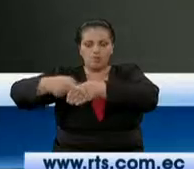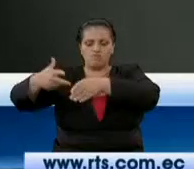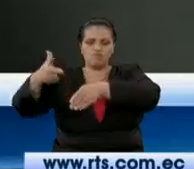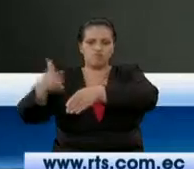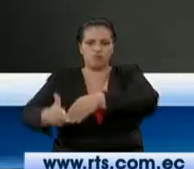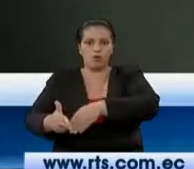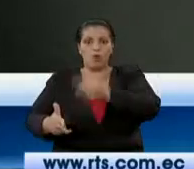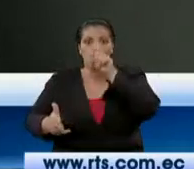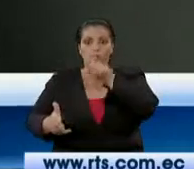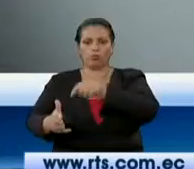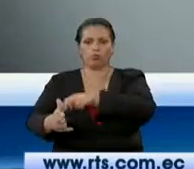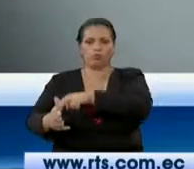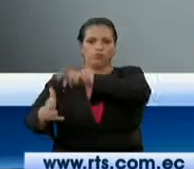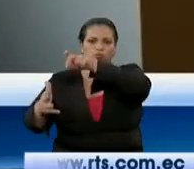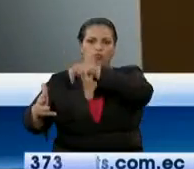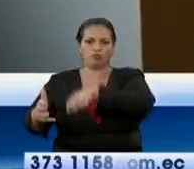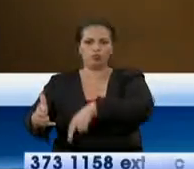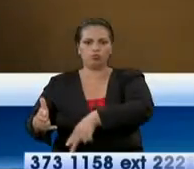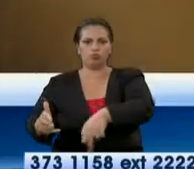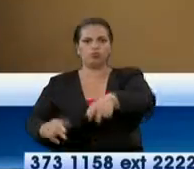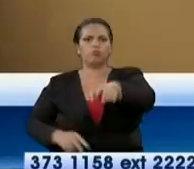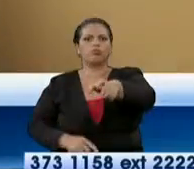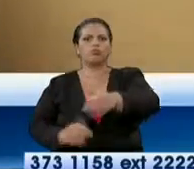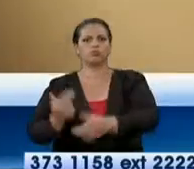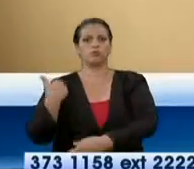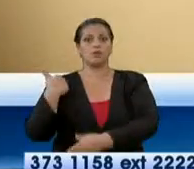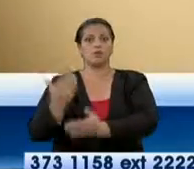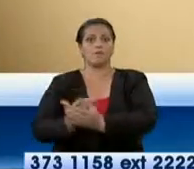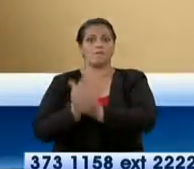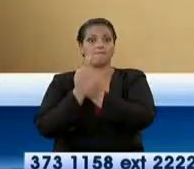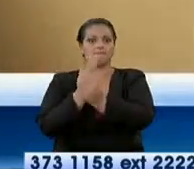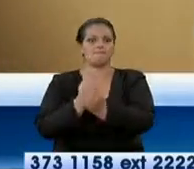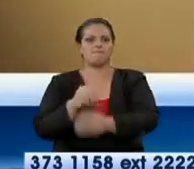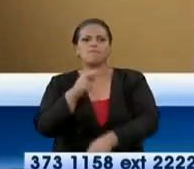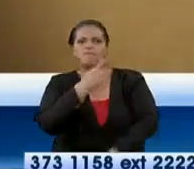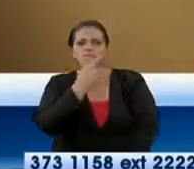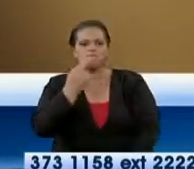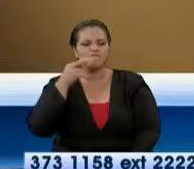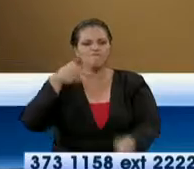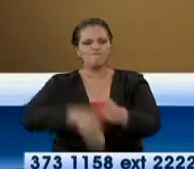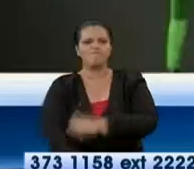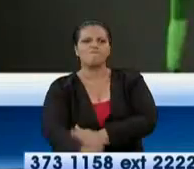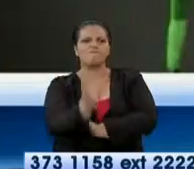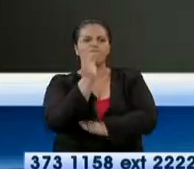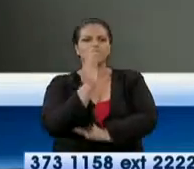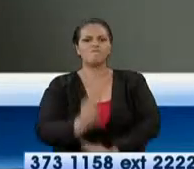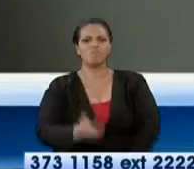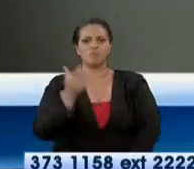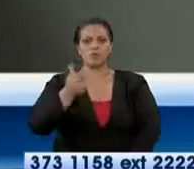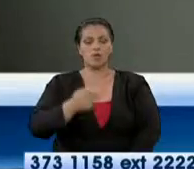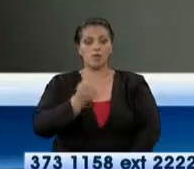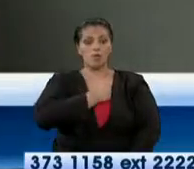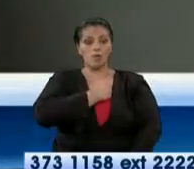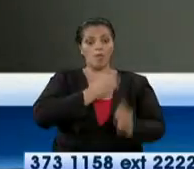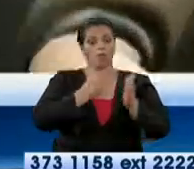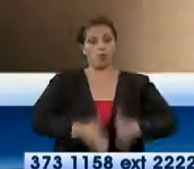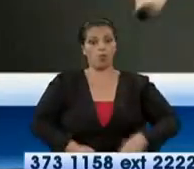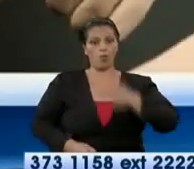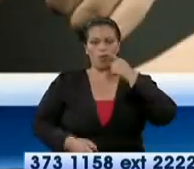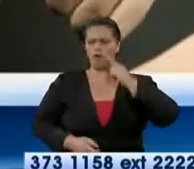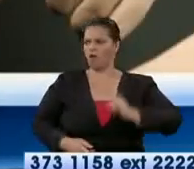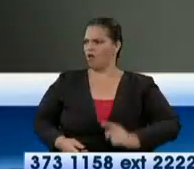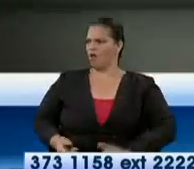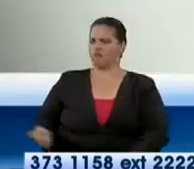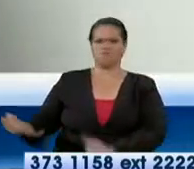con pistola en mano hacia el negocio. Fue entonces que el dueño repelió el asalto, forcejeó con el tipo hasta la mitad de la